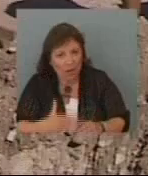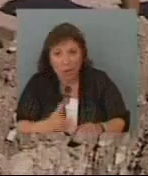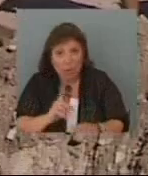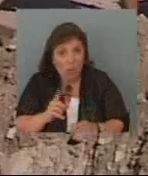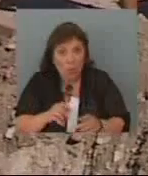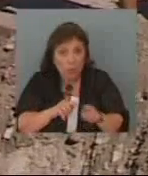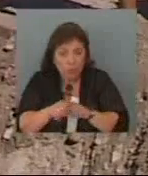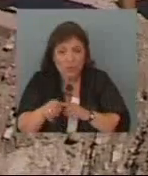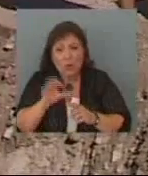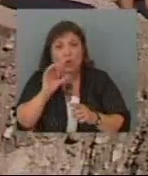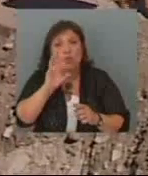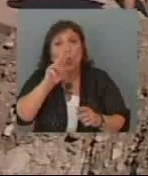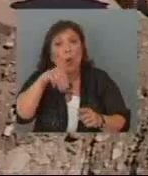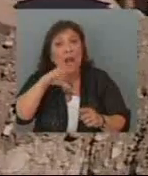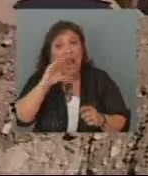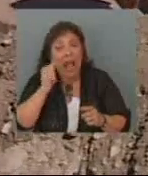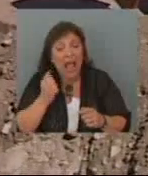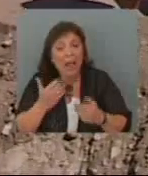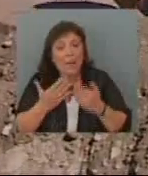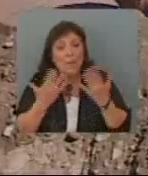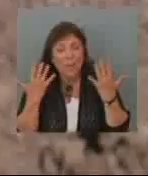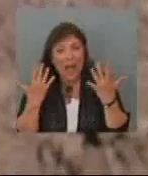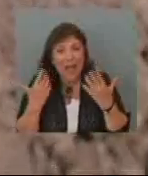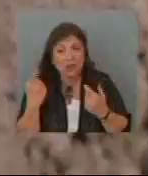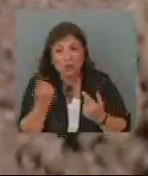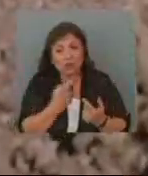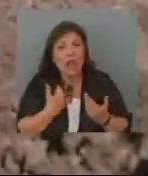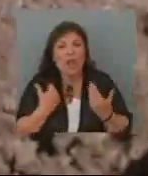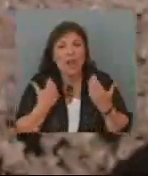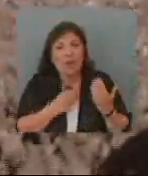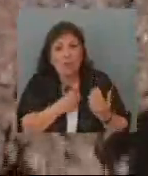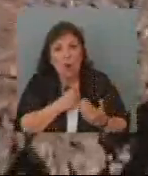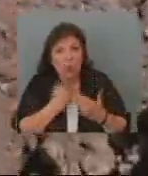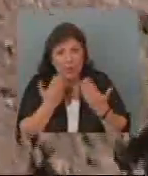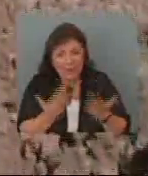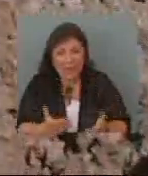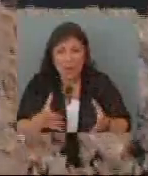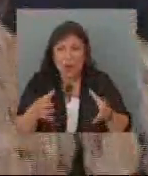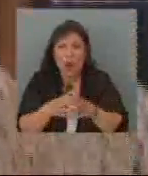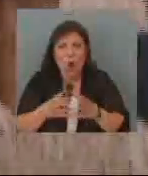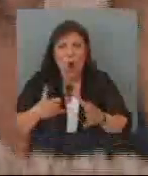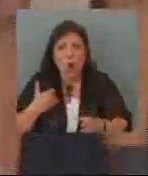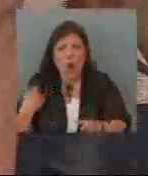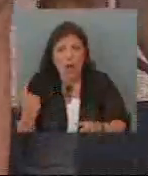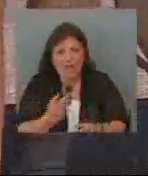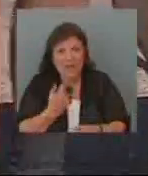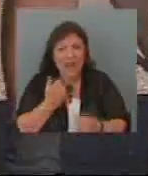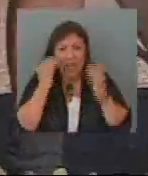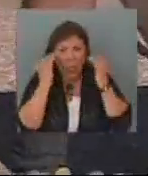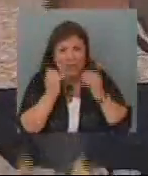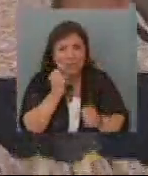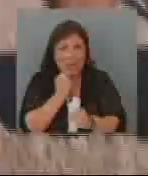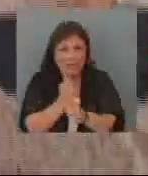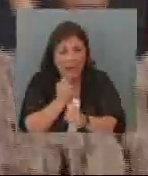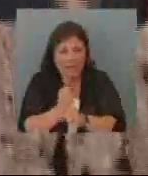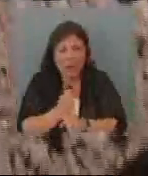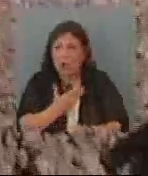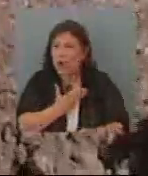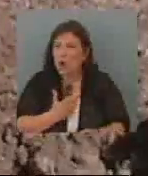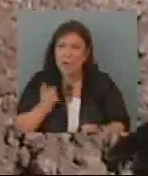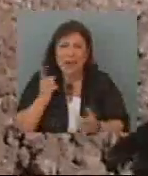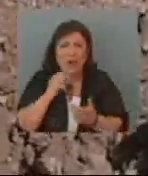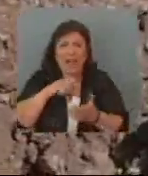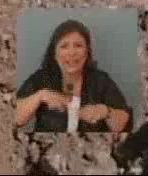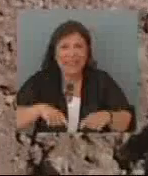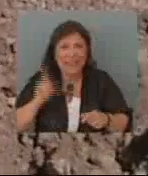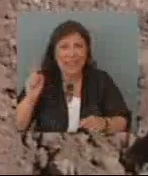el ZUNCA trabajando también con Horas Solidarias y con un conjunto de jóvenes que realmente participan mucho de la educación y del trabajo, y con todos los gobiernos departamentales